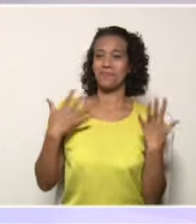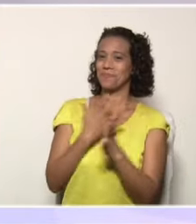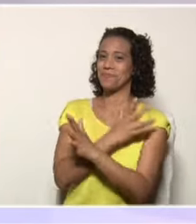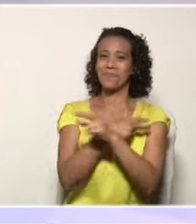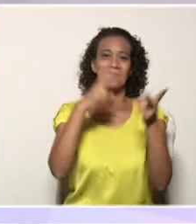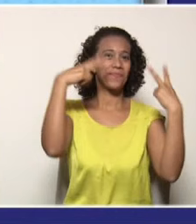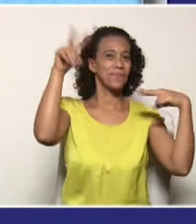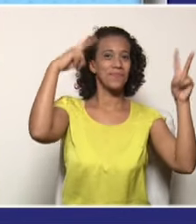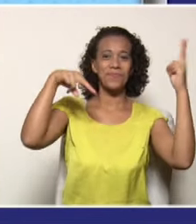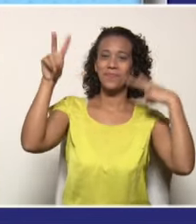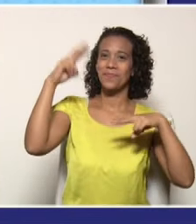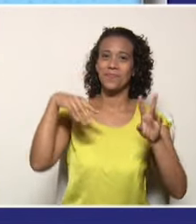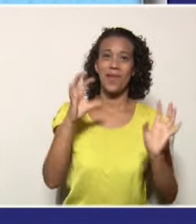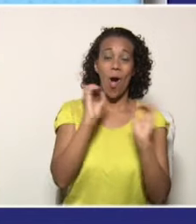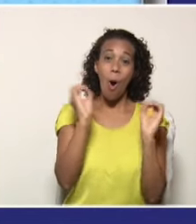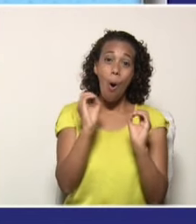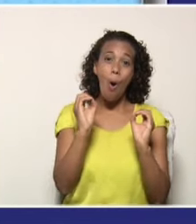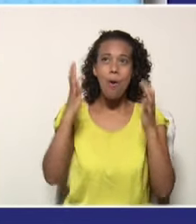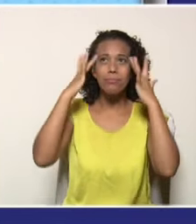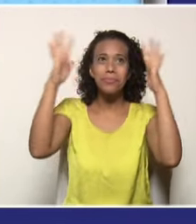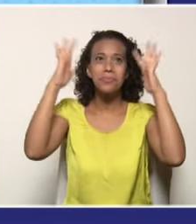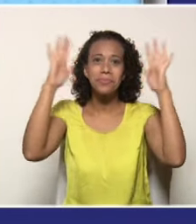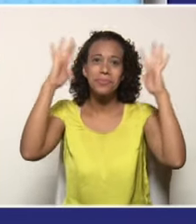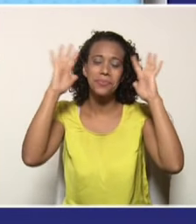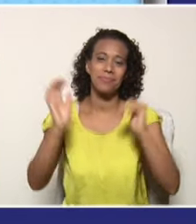de recrearnos o distraernos.